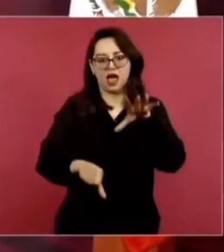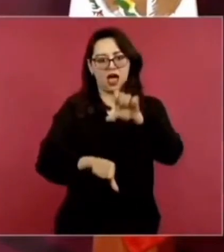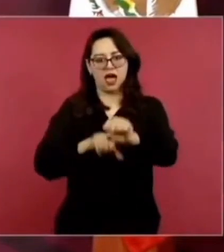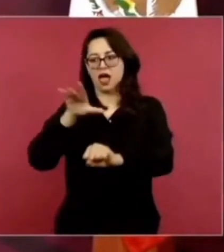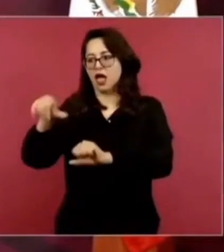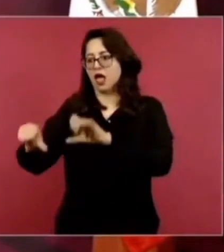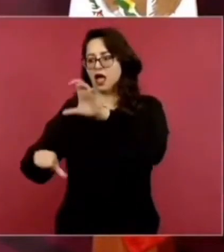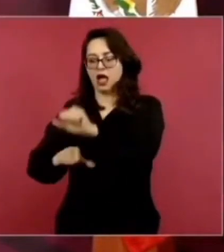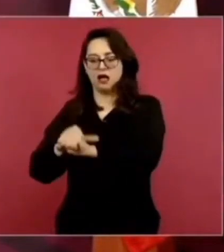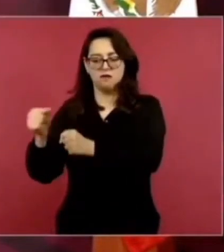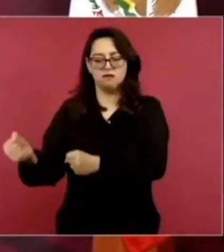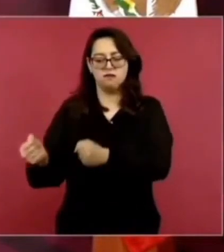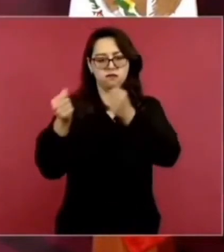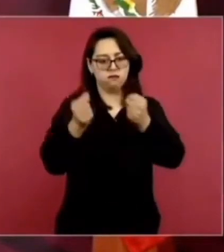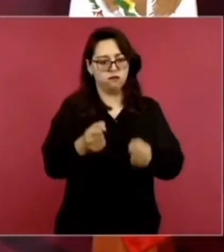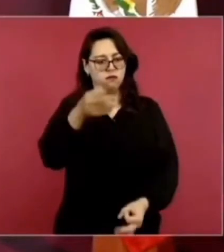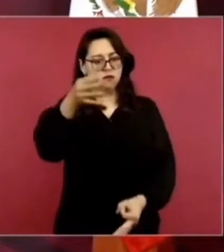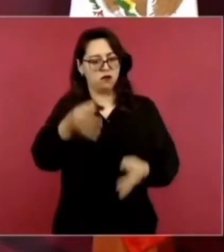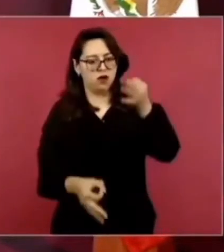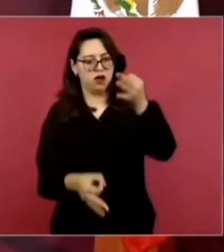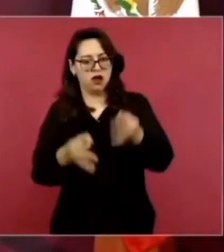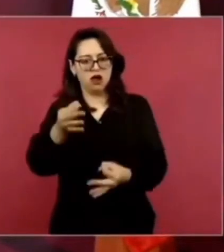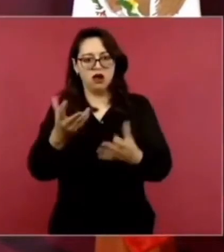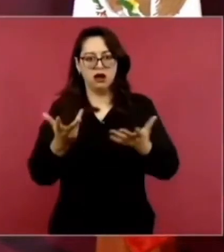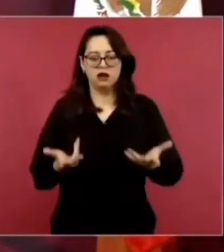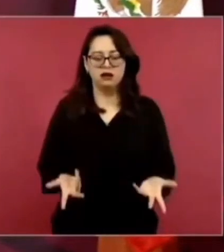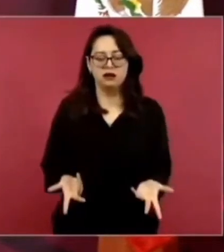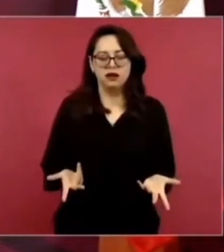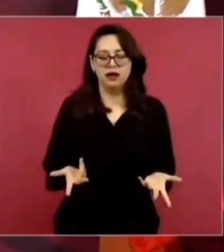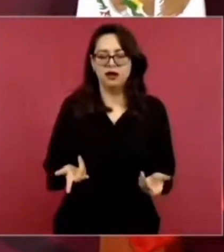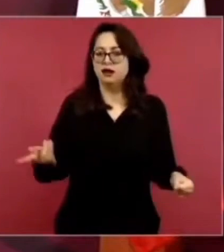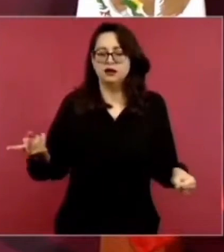1, 2, 3, 10, 20 elementos de una institución